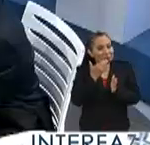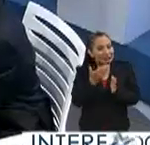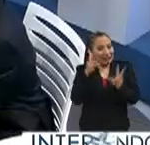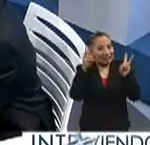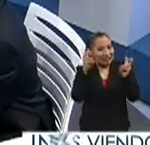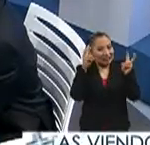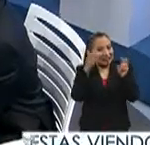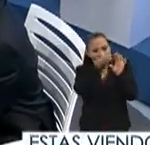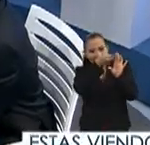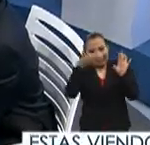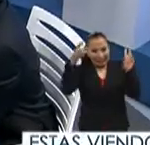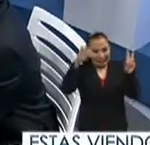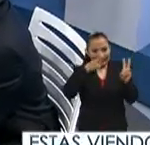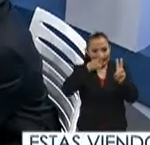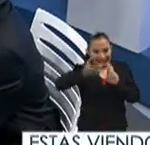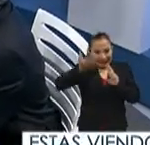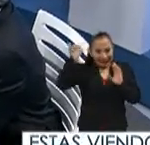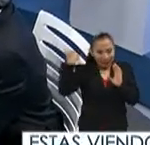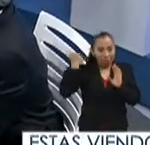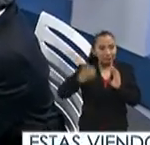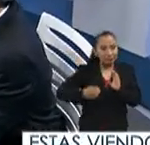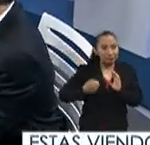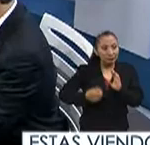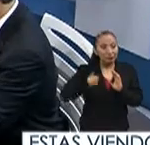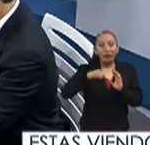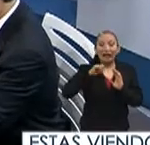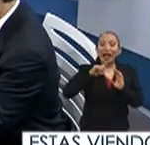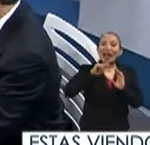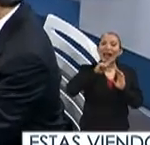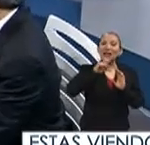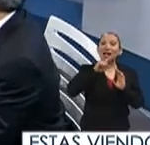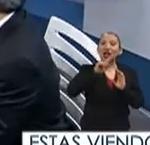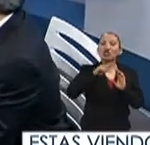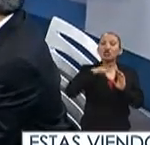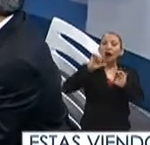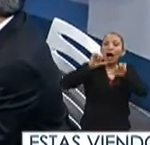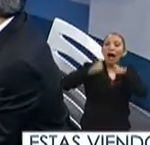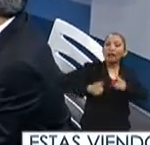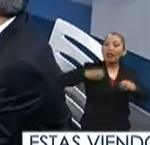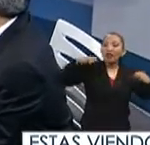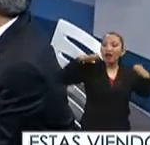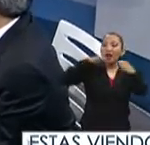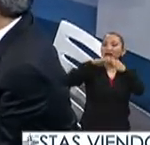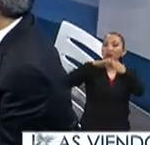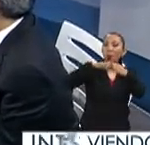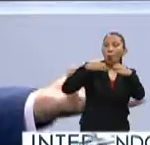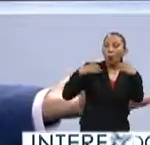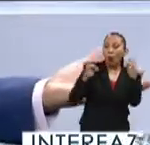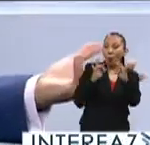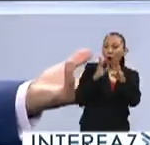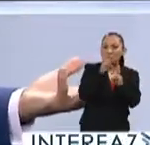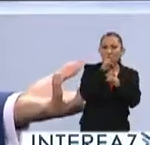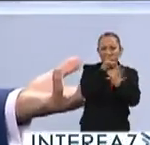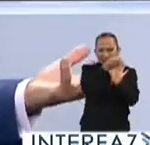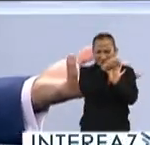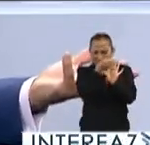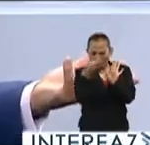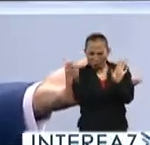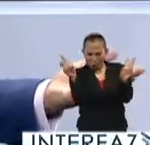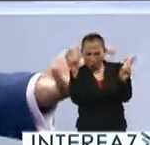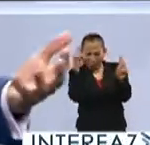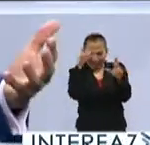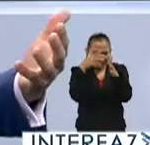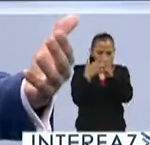El título, se lo dije desde que nos saludamos, el azaroso arte del engaño, ¿no? El azaroso arte del engaño, esta palabra también